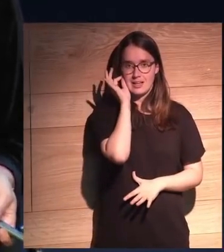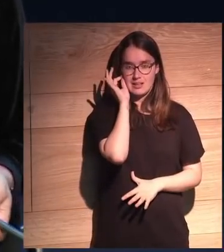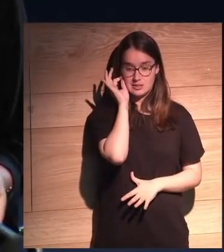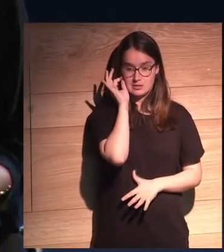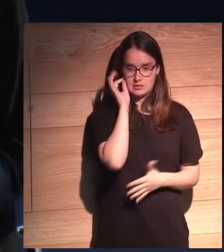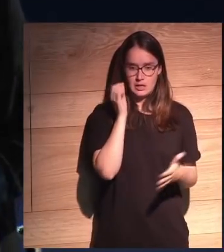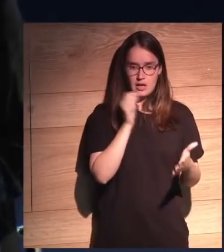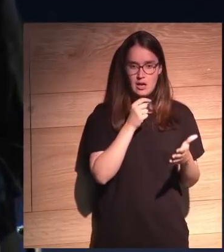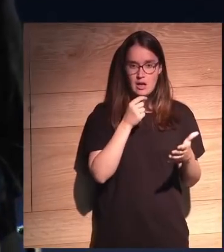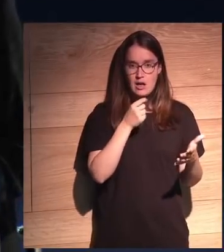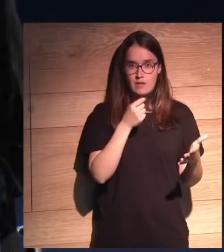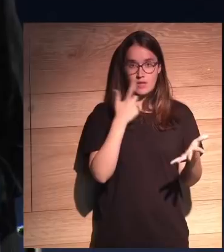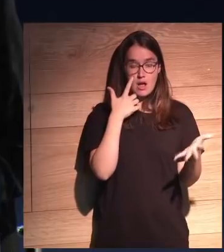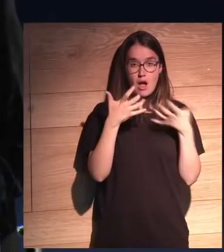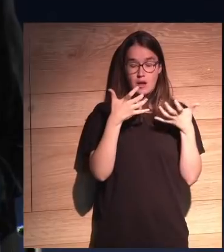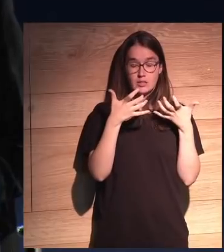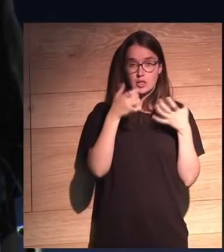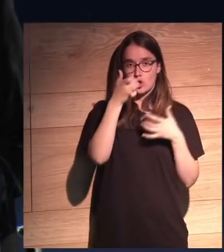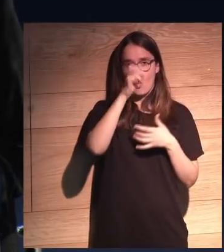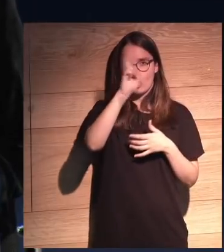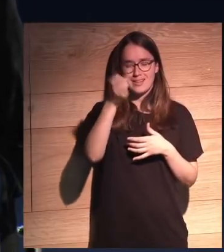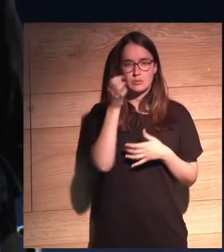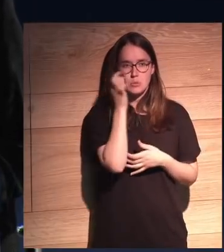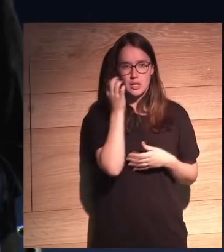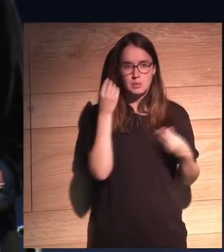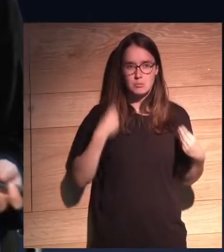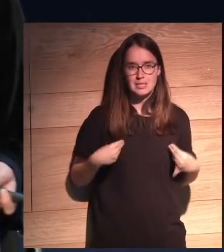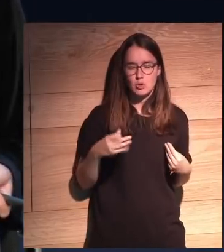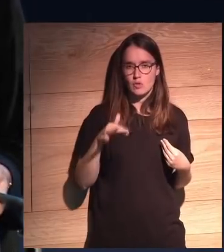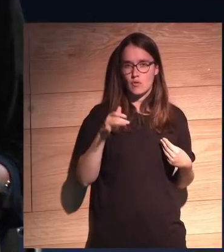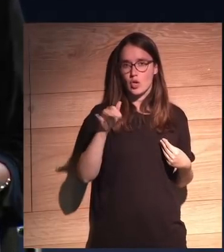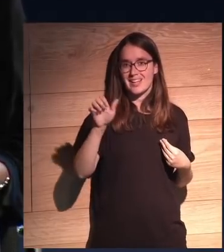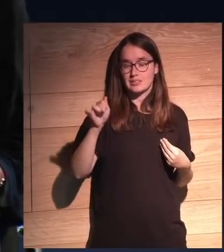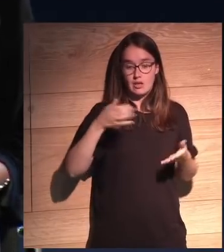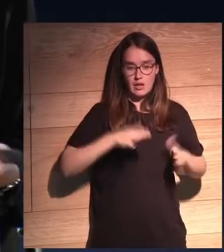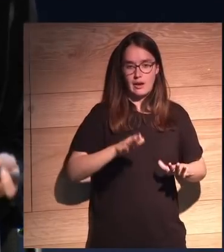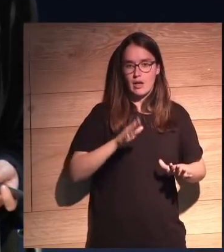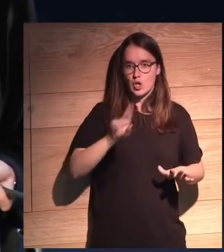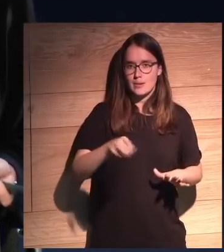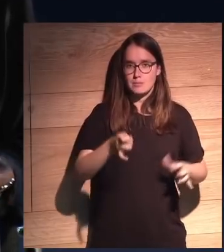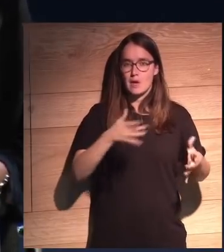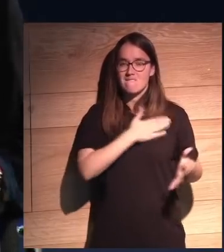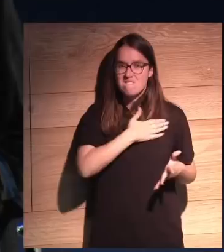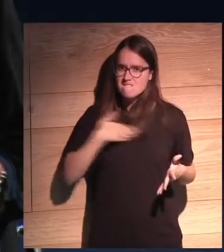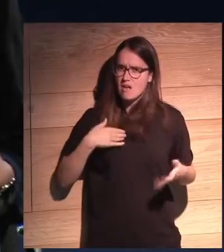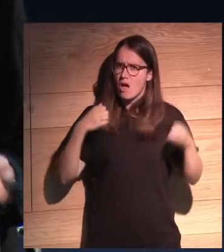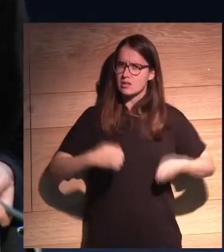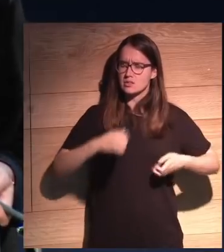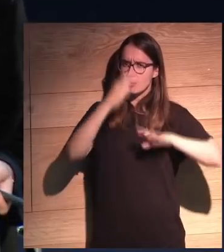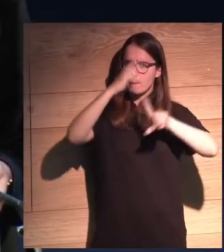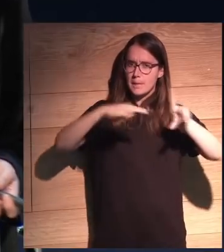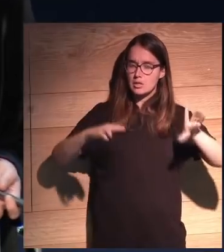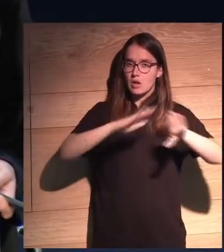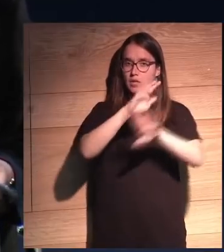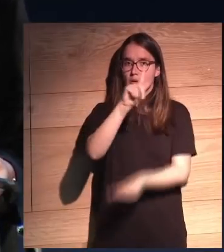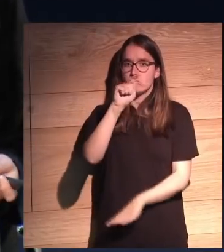los propios artistas o otras mujeres que, como Sofonis Van Guisola, que no era hija de artista, pero quiso ser pintora y